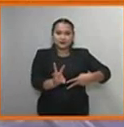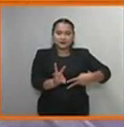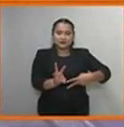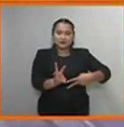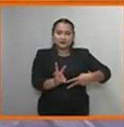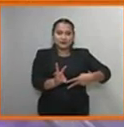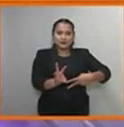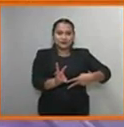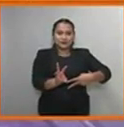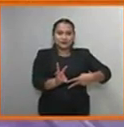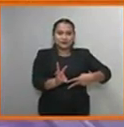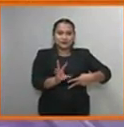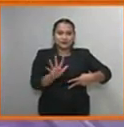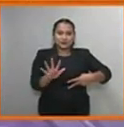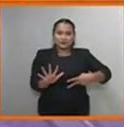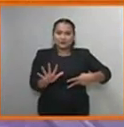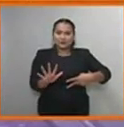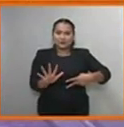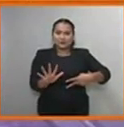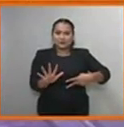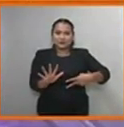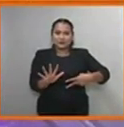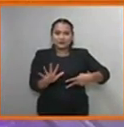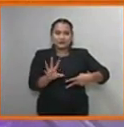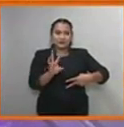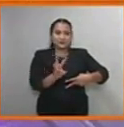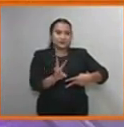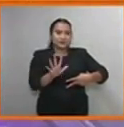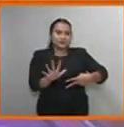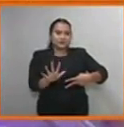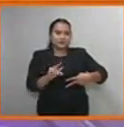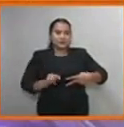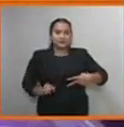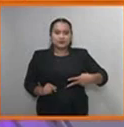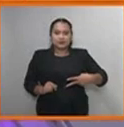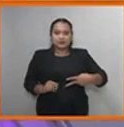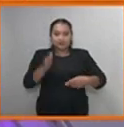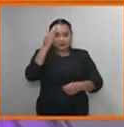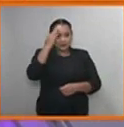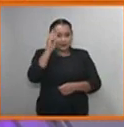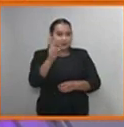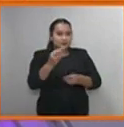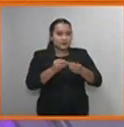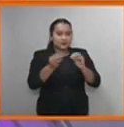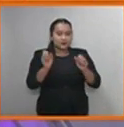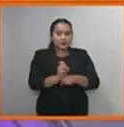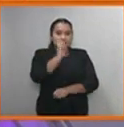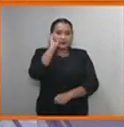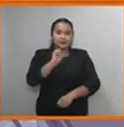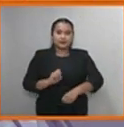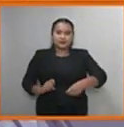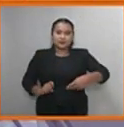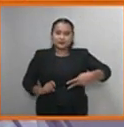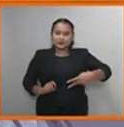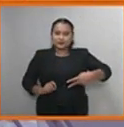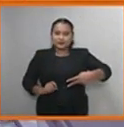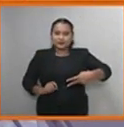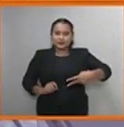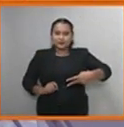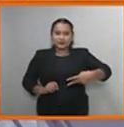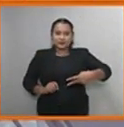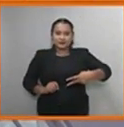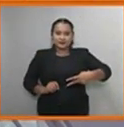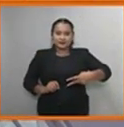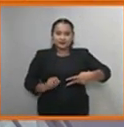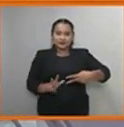dígito. Este es el 5, primer número ganador, es el 65. Ahora conoceremos el segundo número ganador y su primer dígito. Este